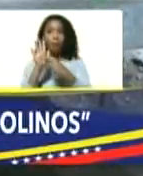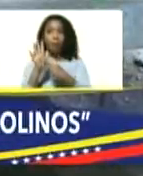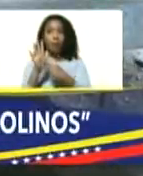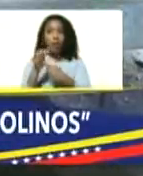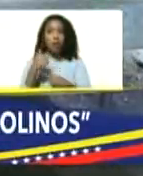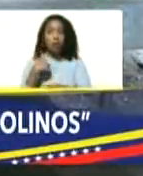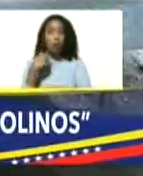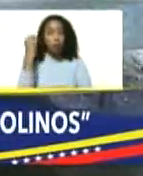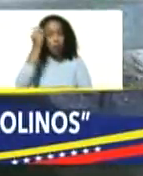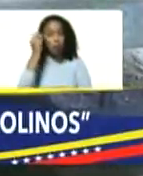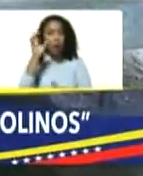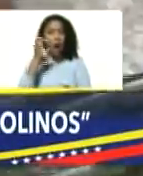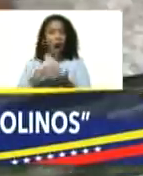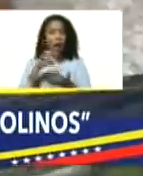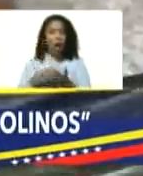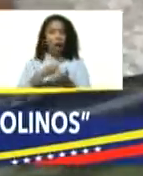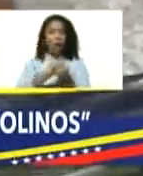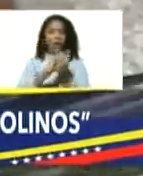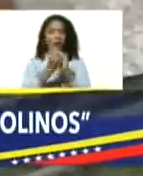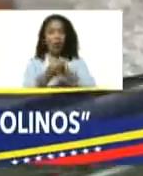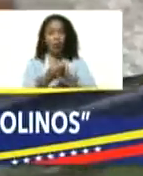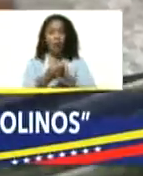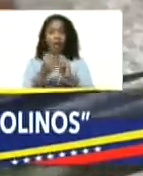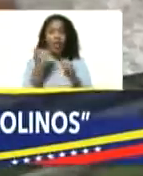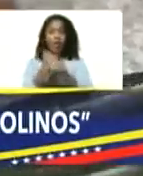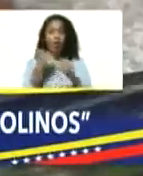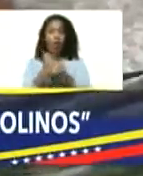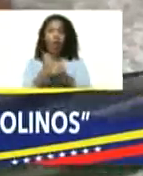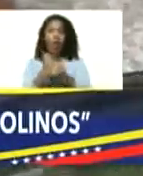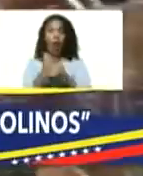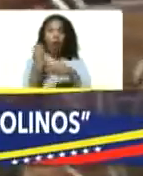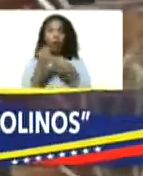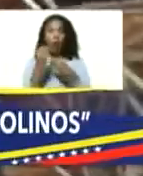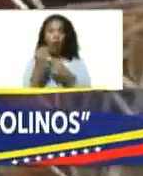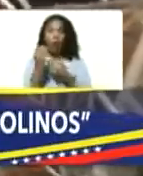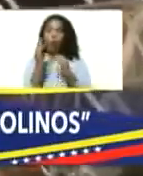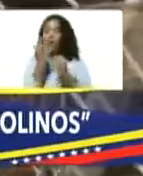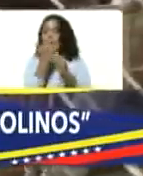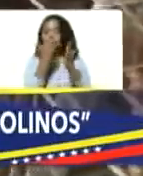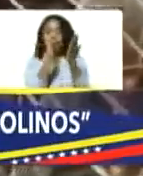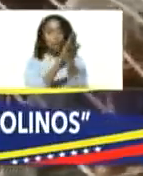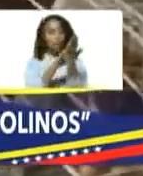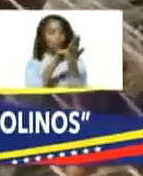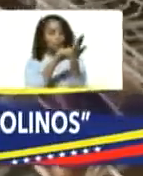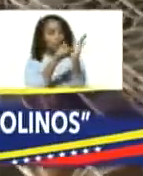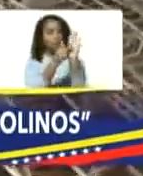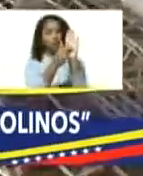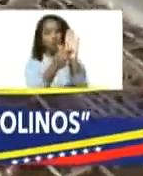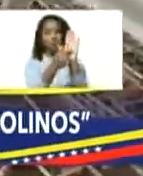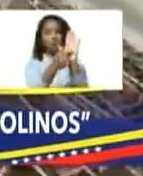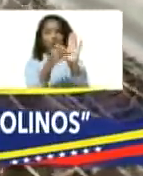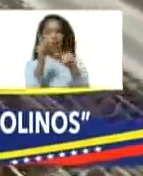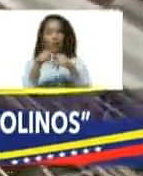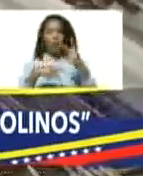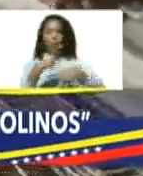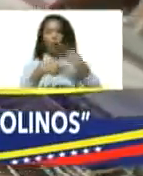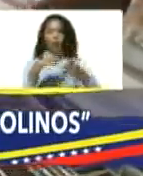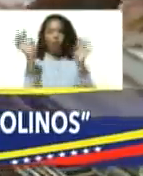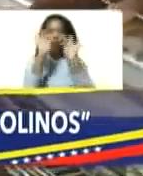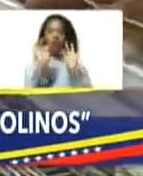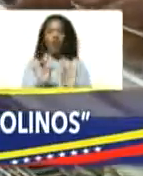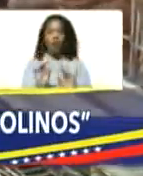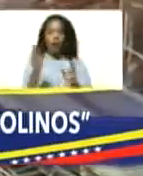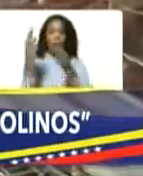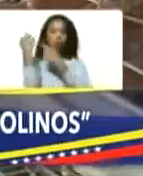digo que ahora agua se convierte en una vitrina así como usted lo dice el señor presidente producir de manera responsable